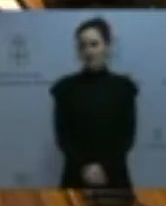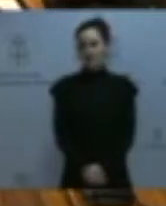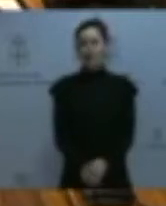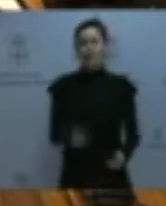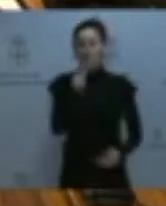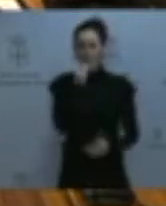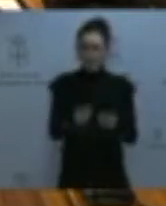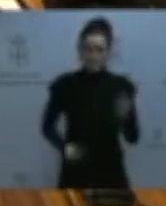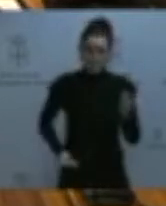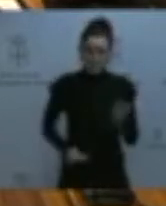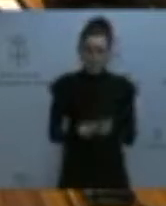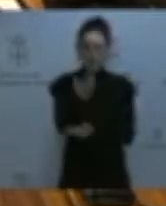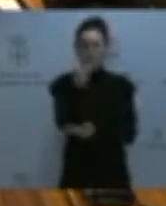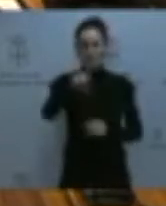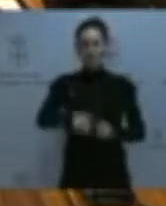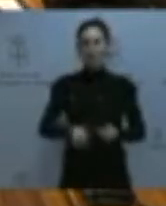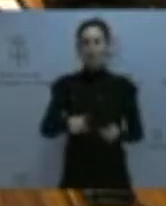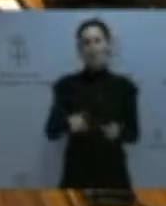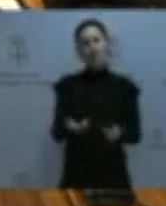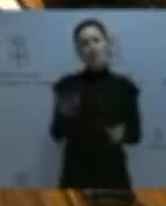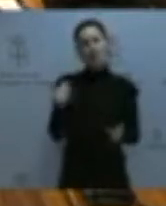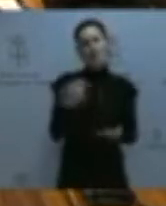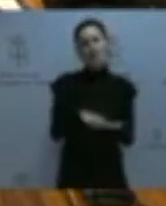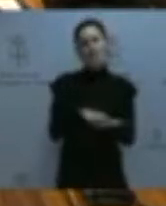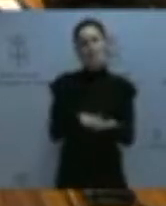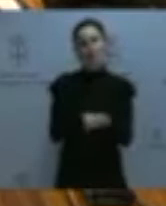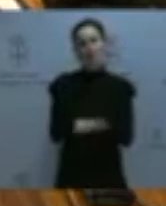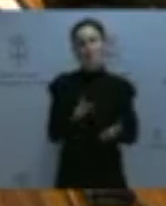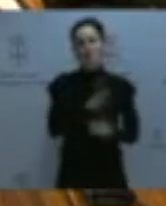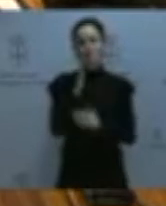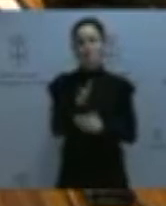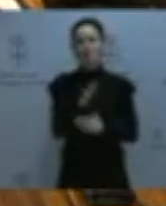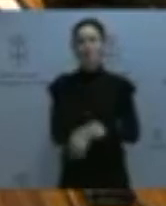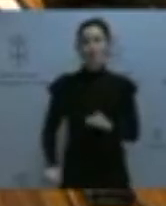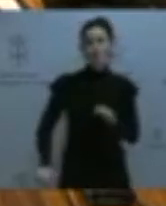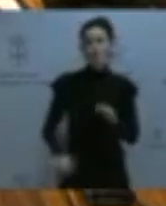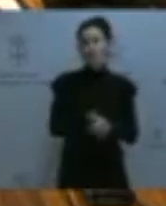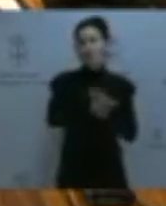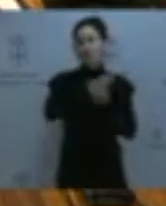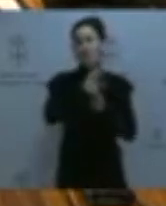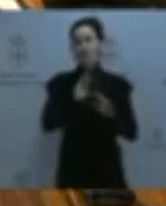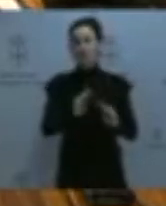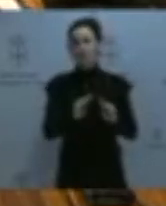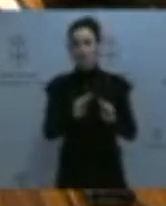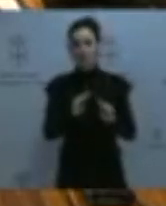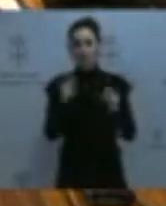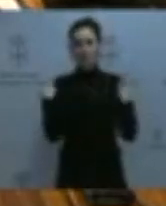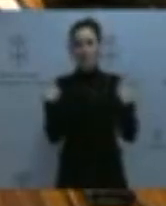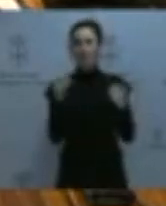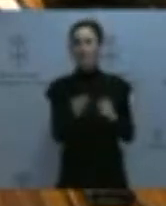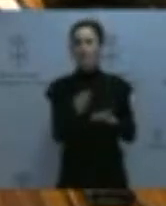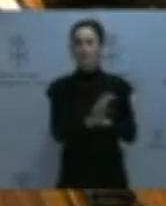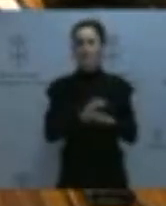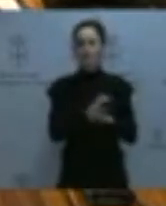Buenos días. Ayer hablábamos aquí del impacto del fraude fiscal en Asturias. Hacíamos una pregunta a la consejera de Hacienda